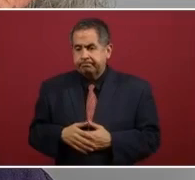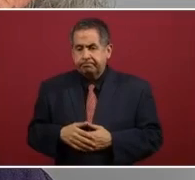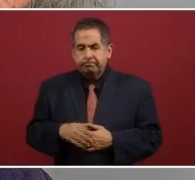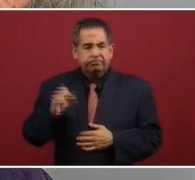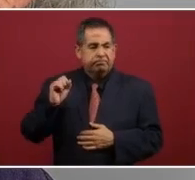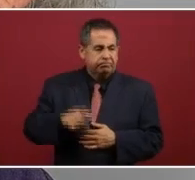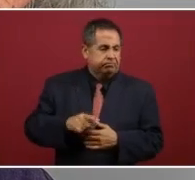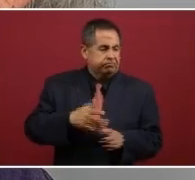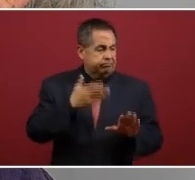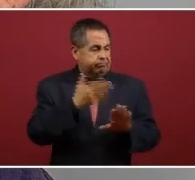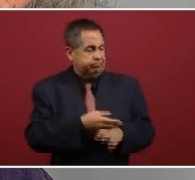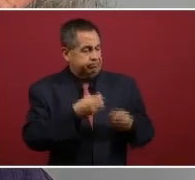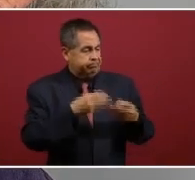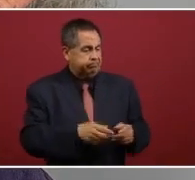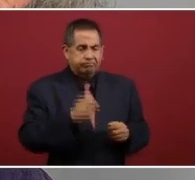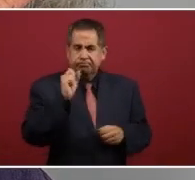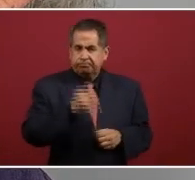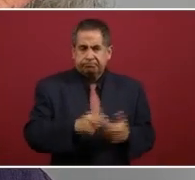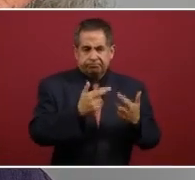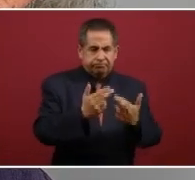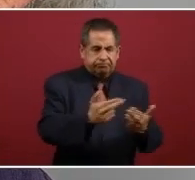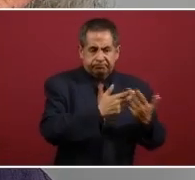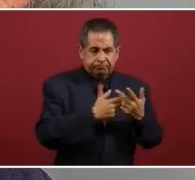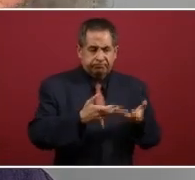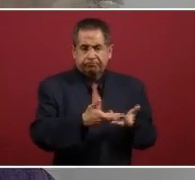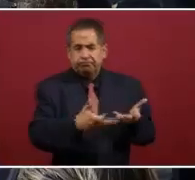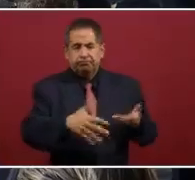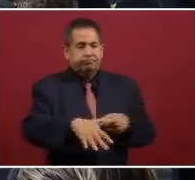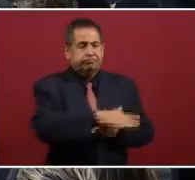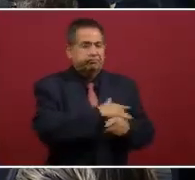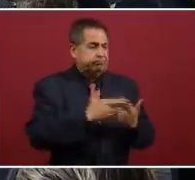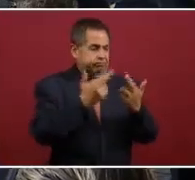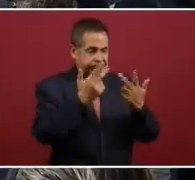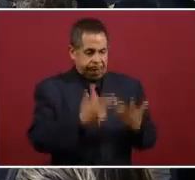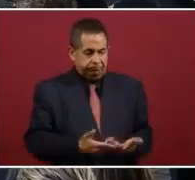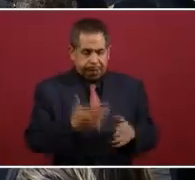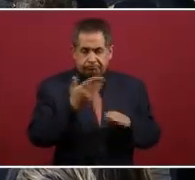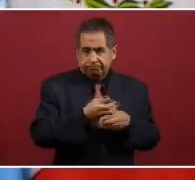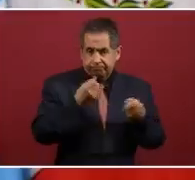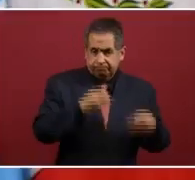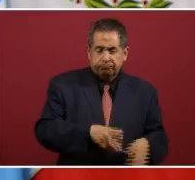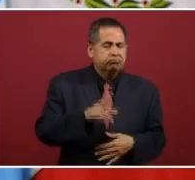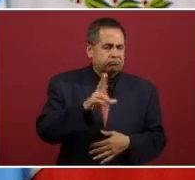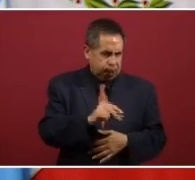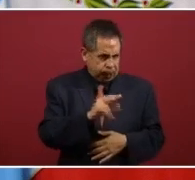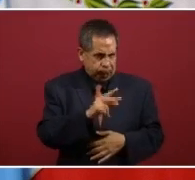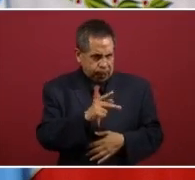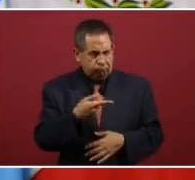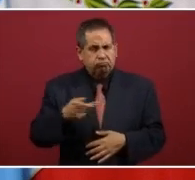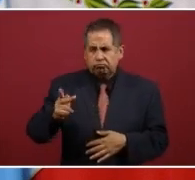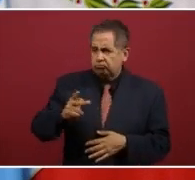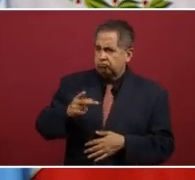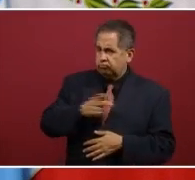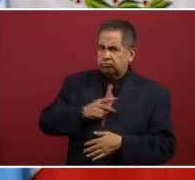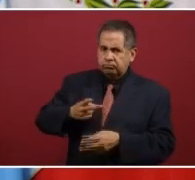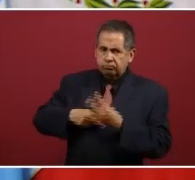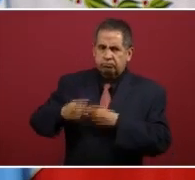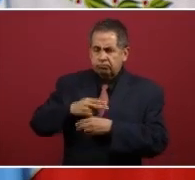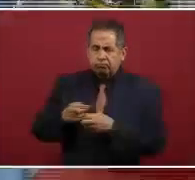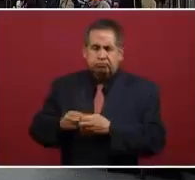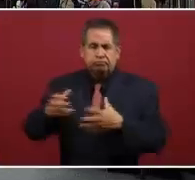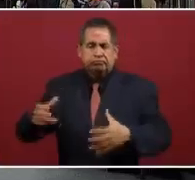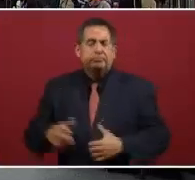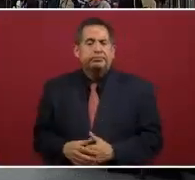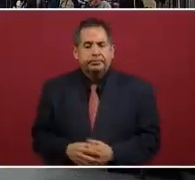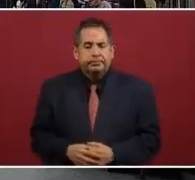agredir, sin afectar, sin destruir el territorio, sin afectar la naturaleza.